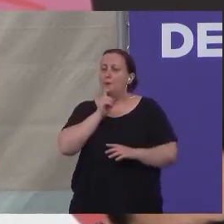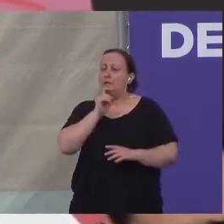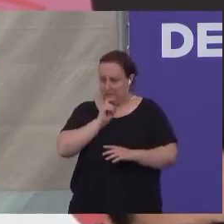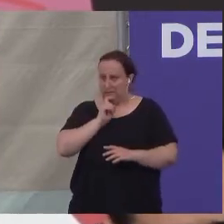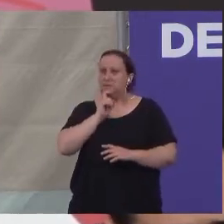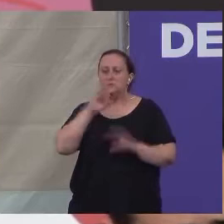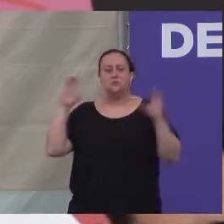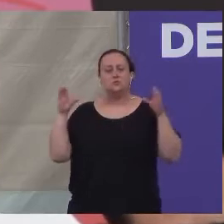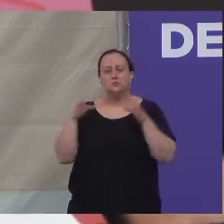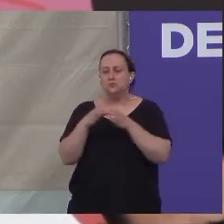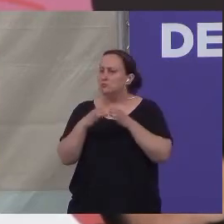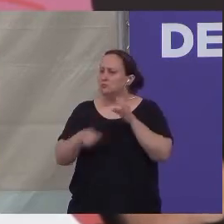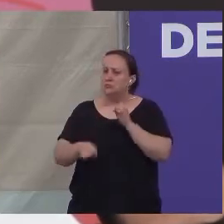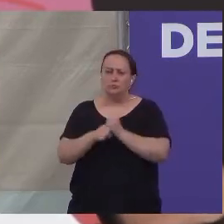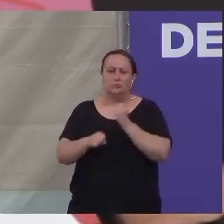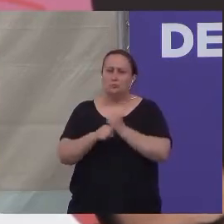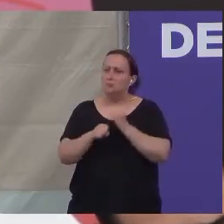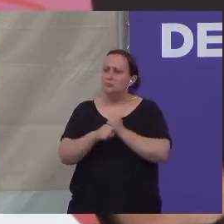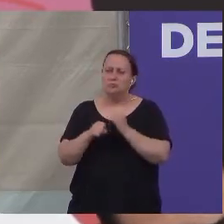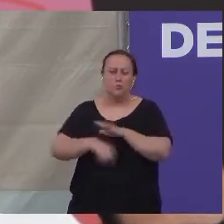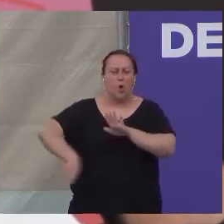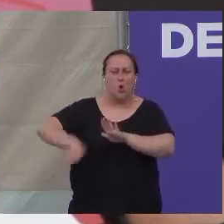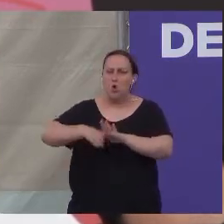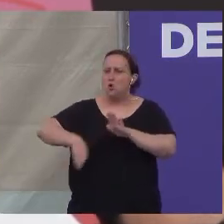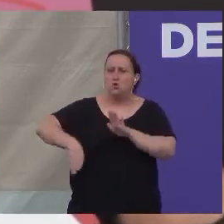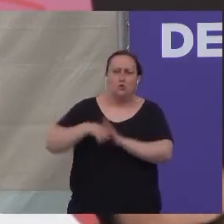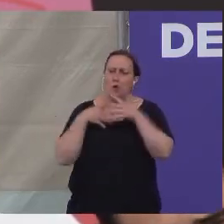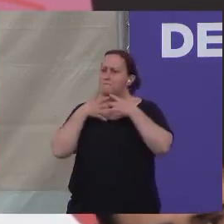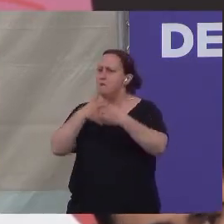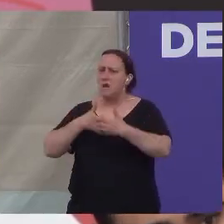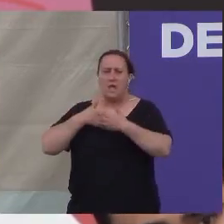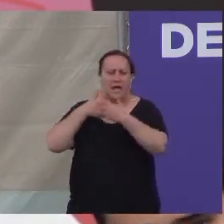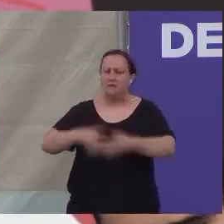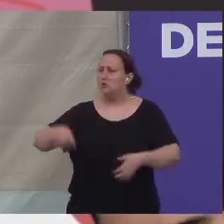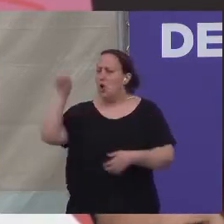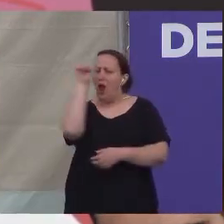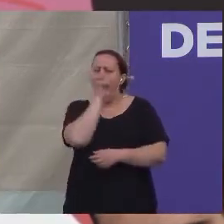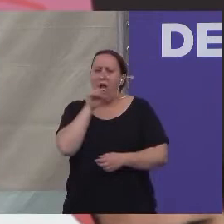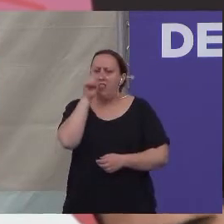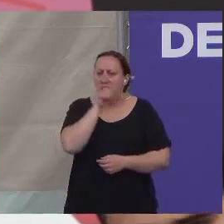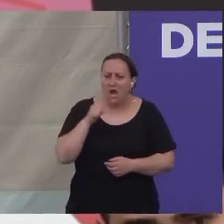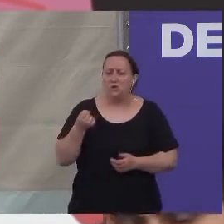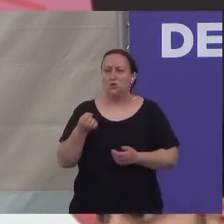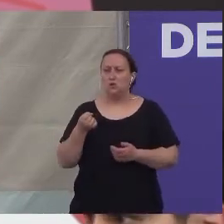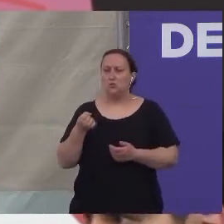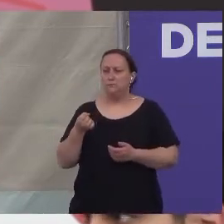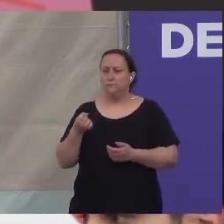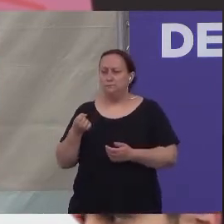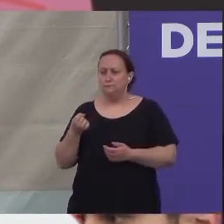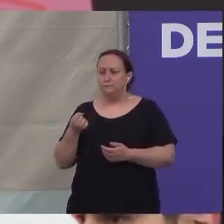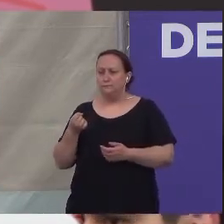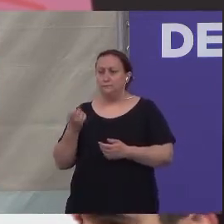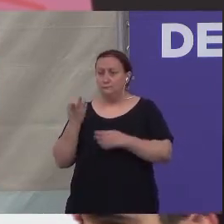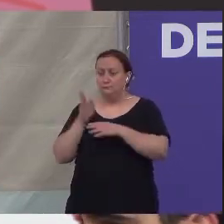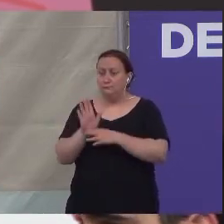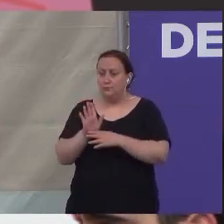juntas, trabajando, peleando, cantando. Y para ilustrar la razón